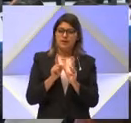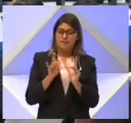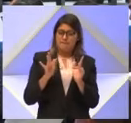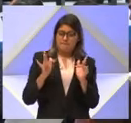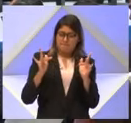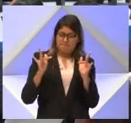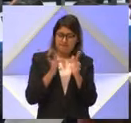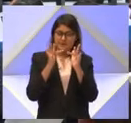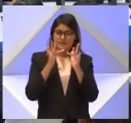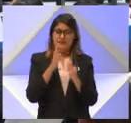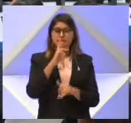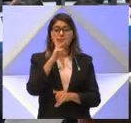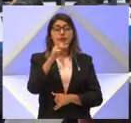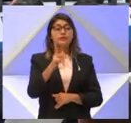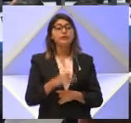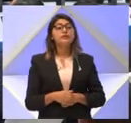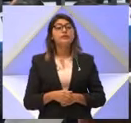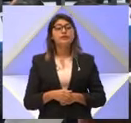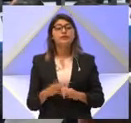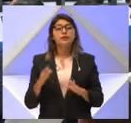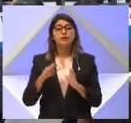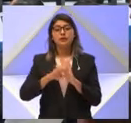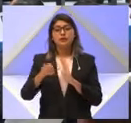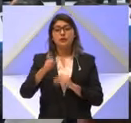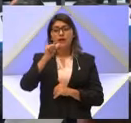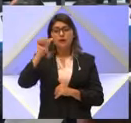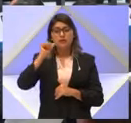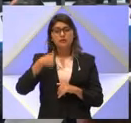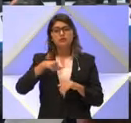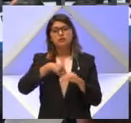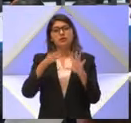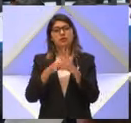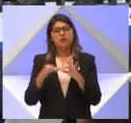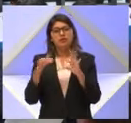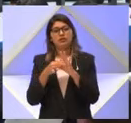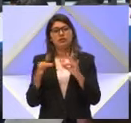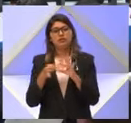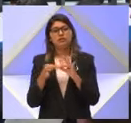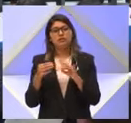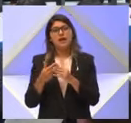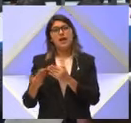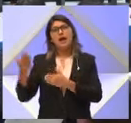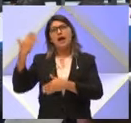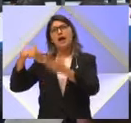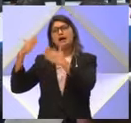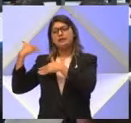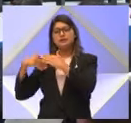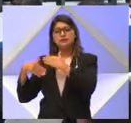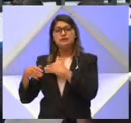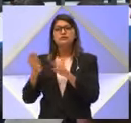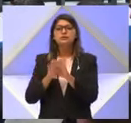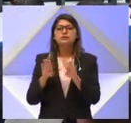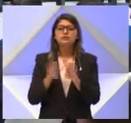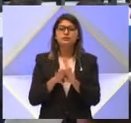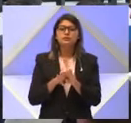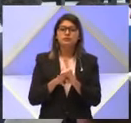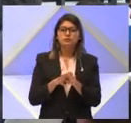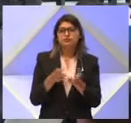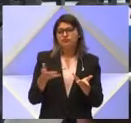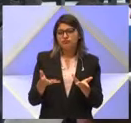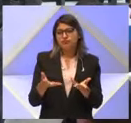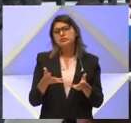experimentamos ayer nos resulta insuficiente el crecimiento exponencial de las aplicaciones hacen que cada día